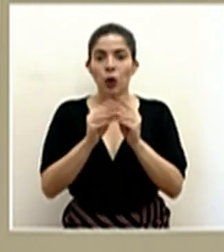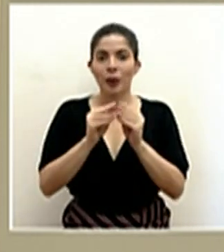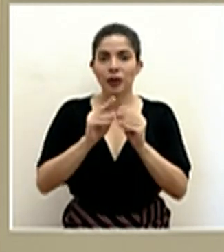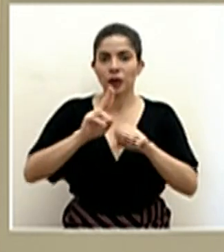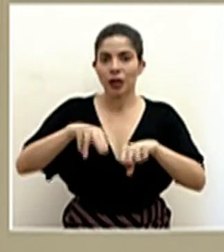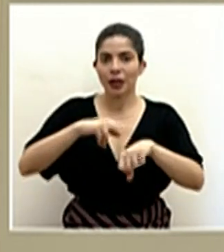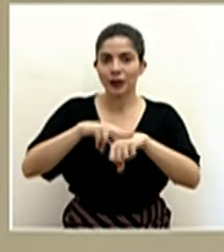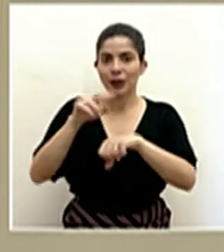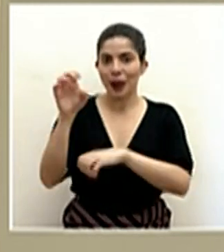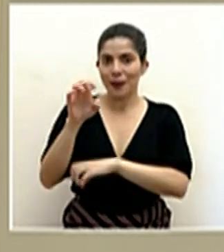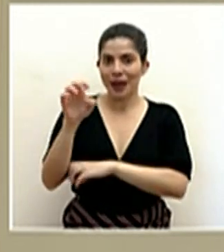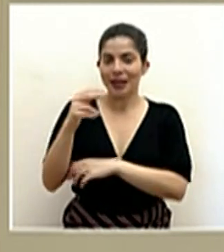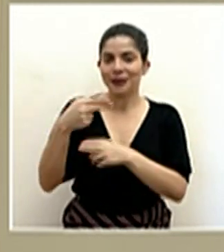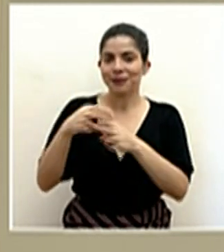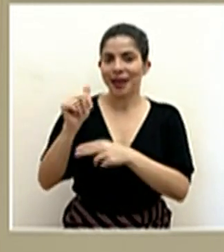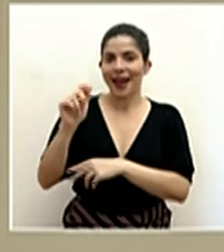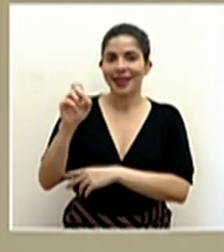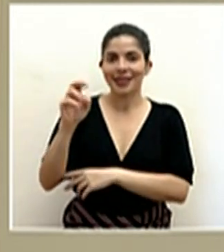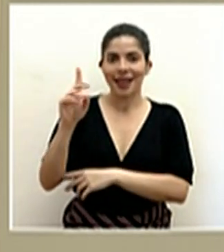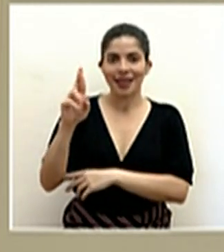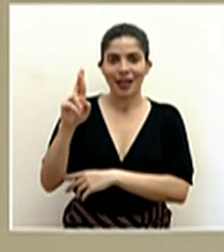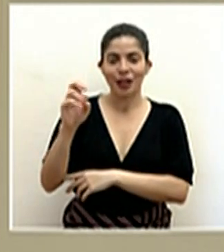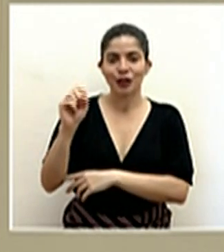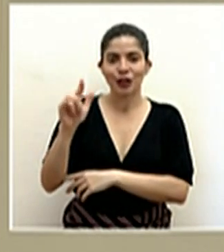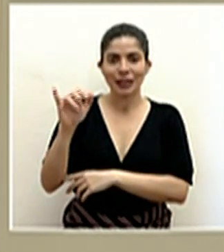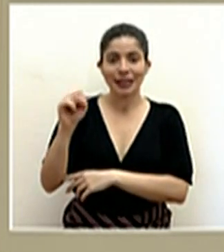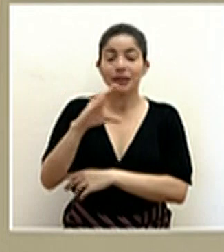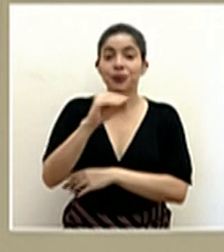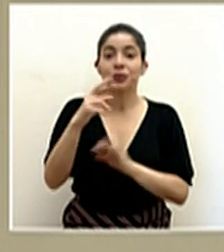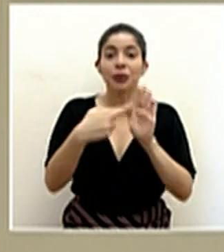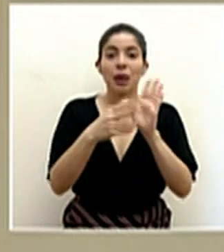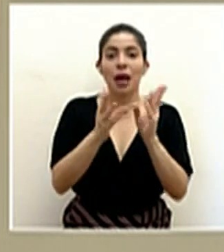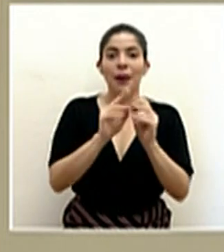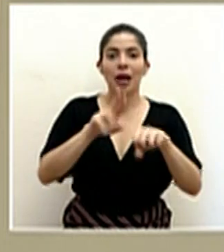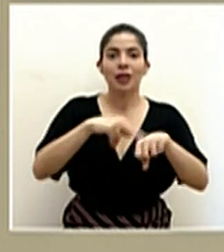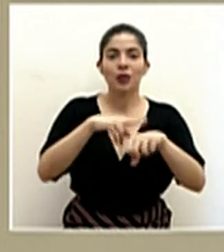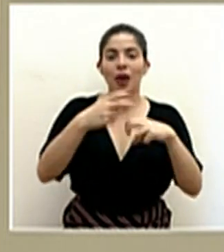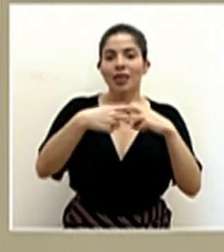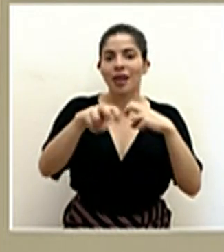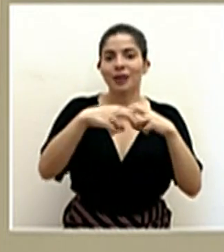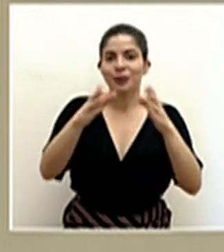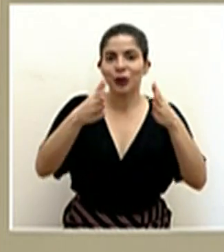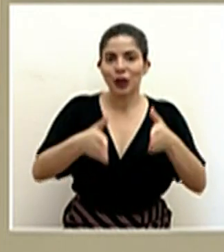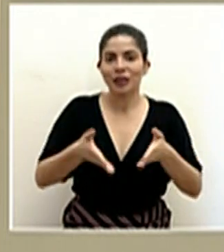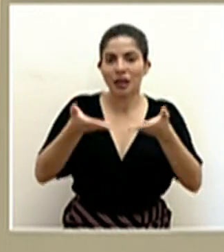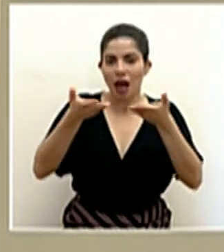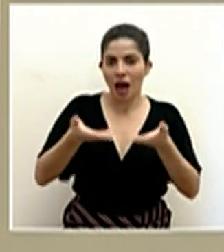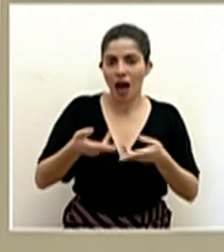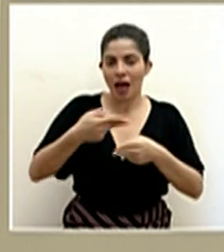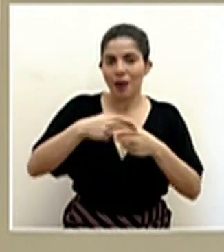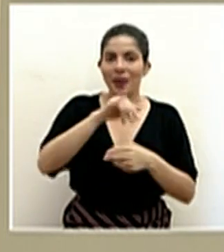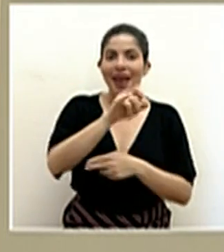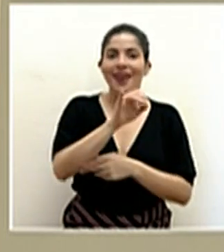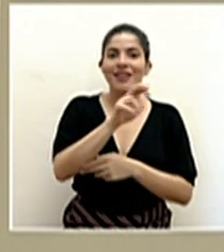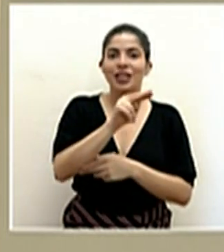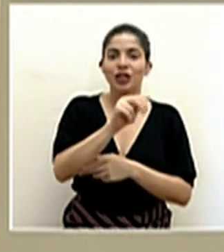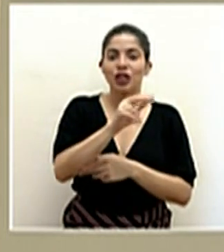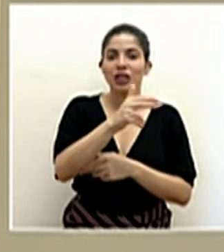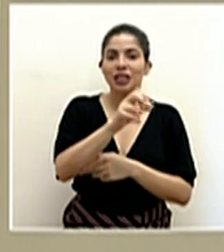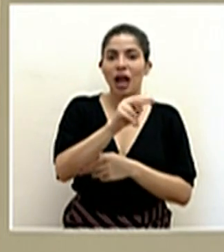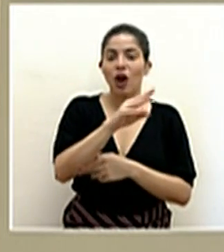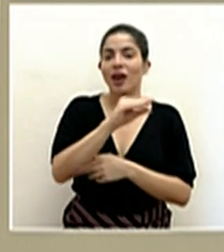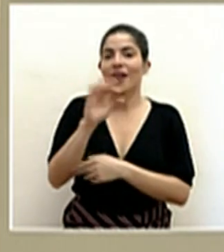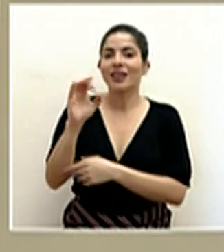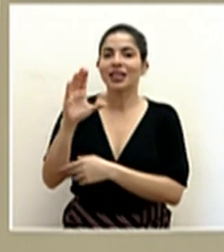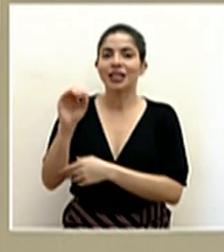Comisión Nacional de Emergencias, Alexander Solís, y los representantes de la Cámara Nacional de Transportistas de Carga, Jefferson Chacón y Francisco